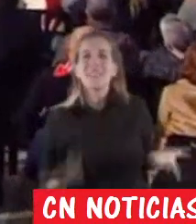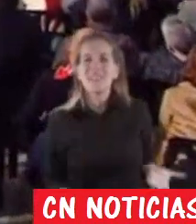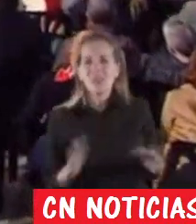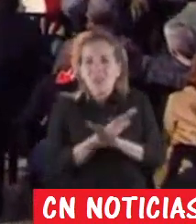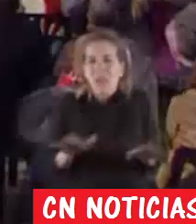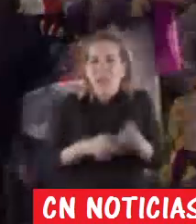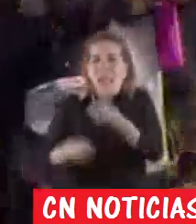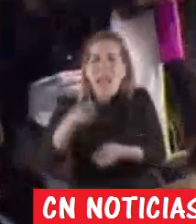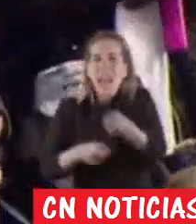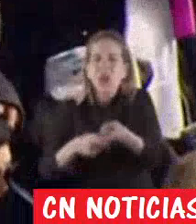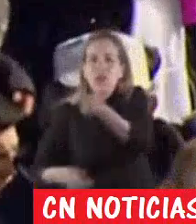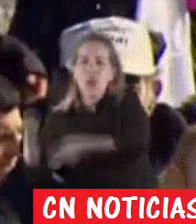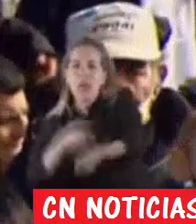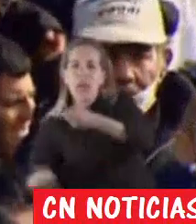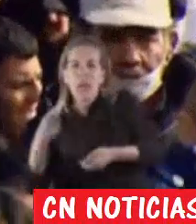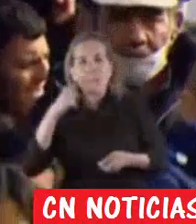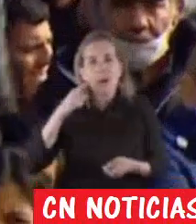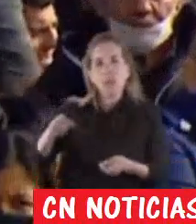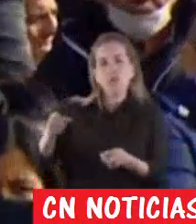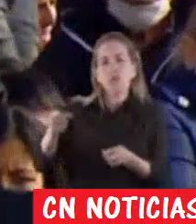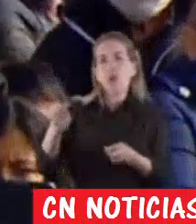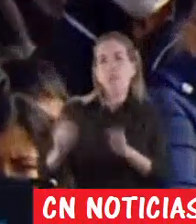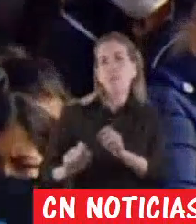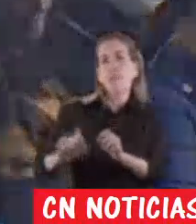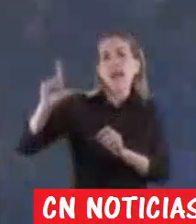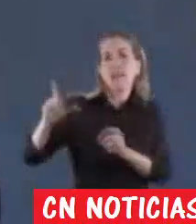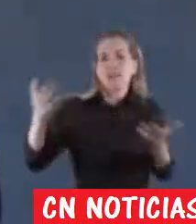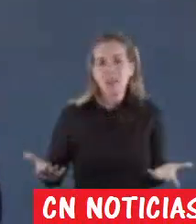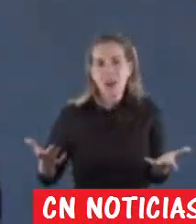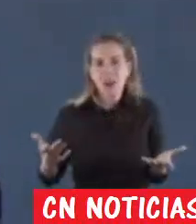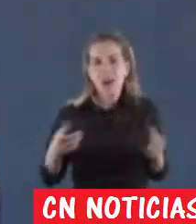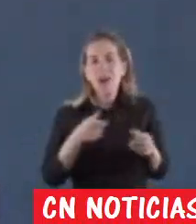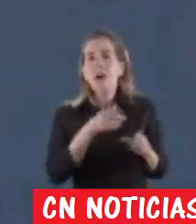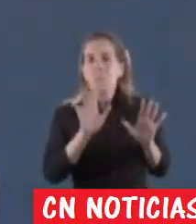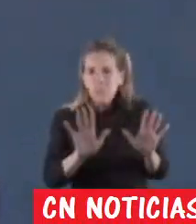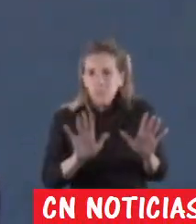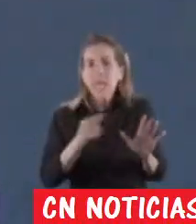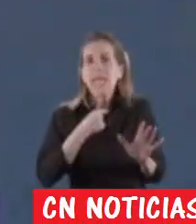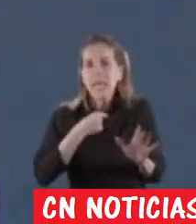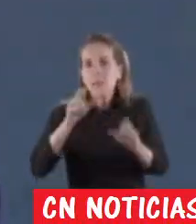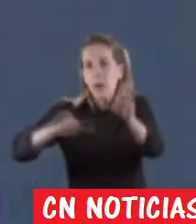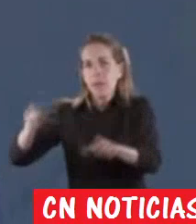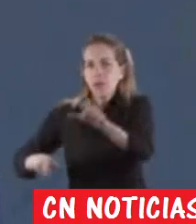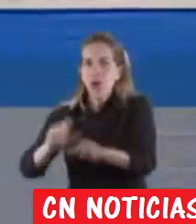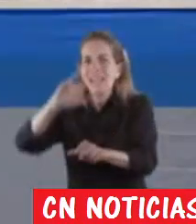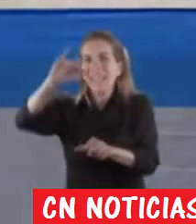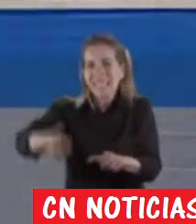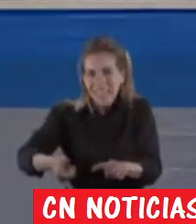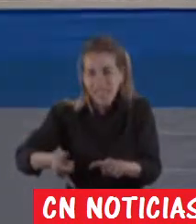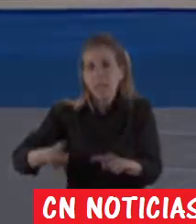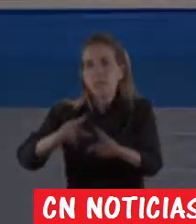de la escena. Y como bien decía Matías, no estamos queriendo que no ganen plata. Estamos queriendo que ganen lo